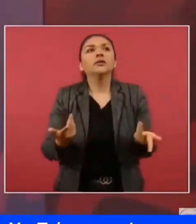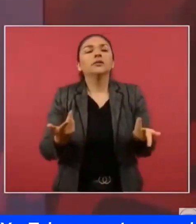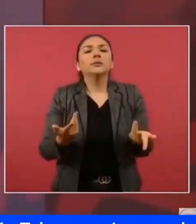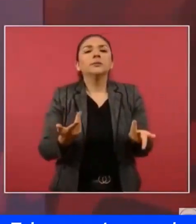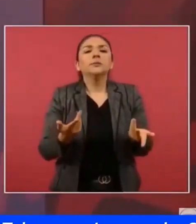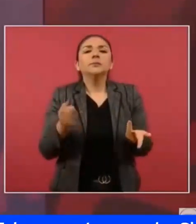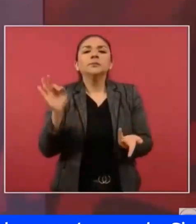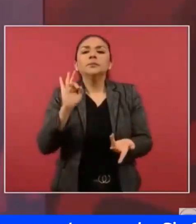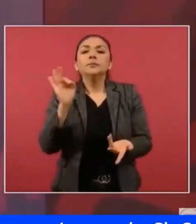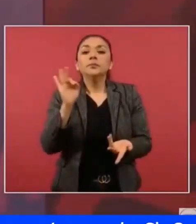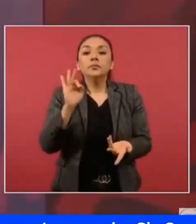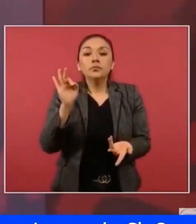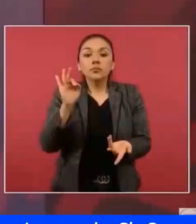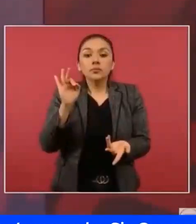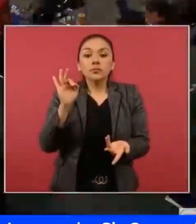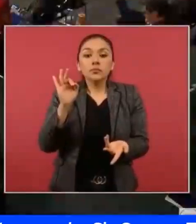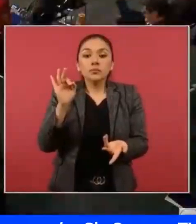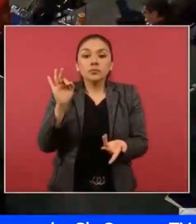si